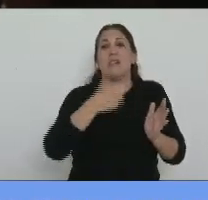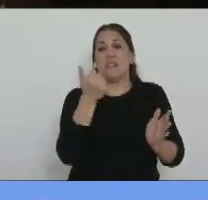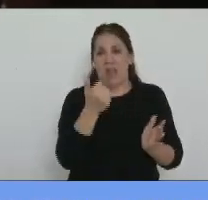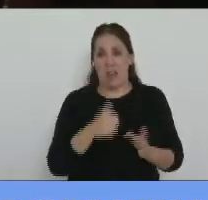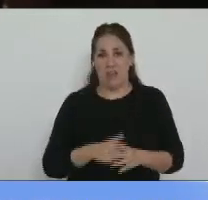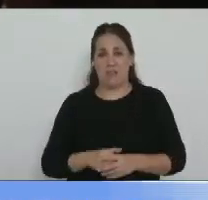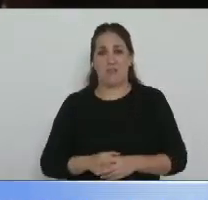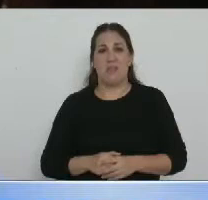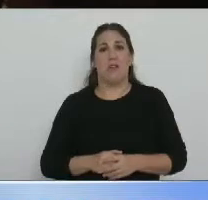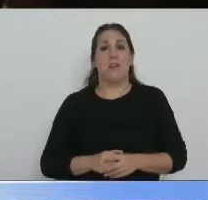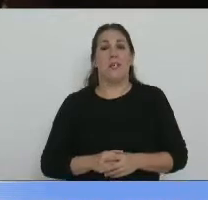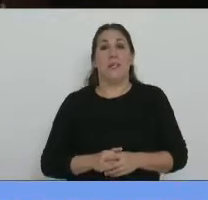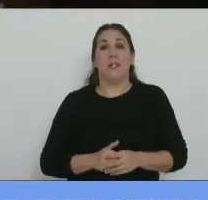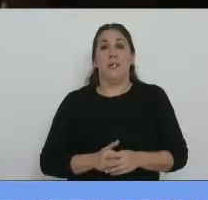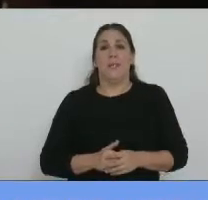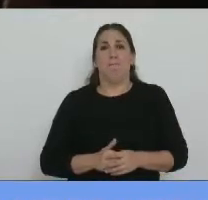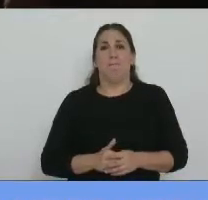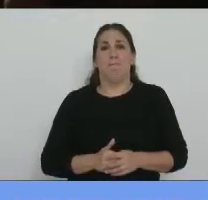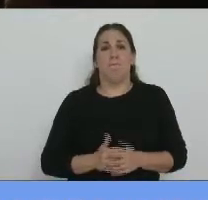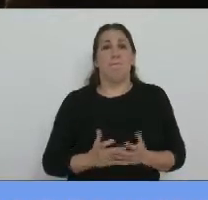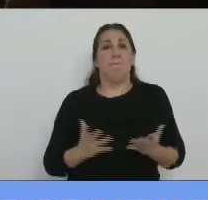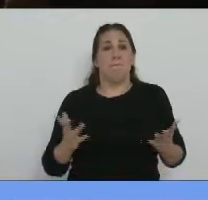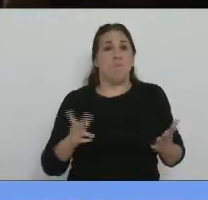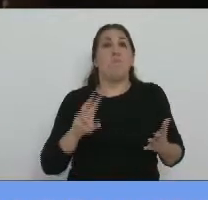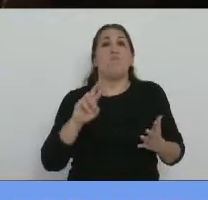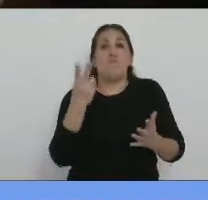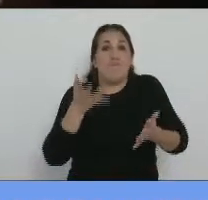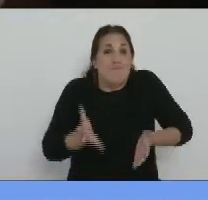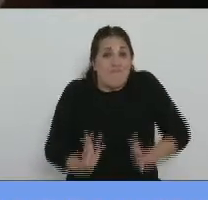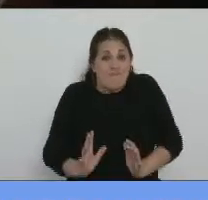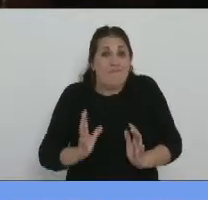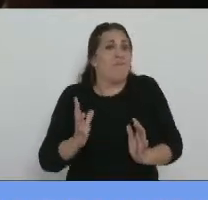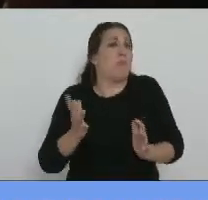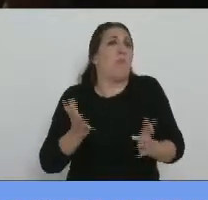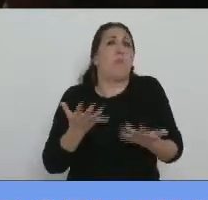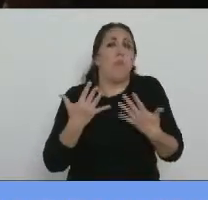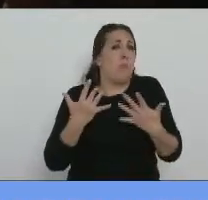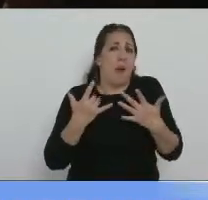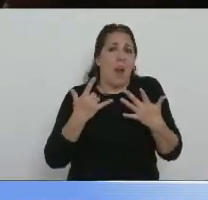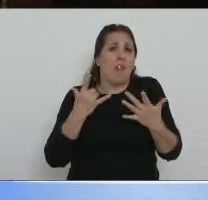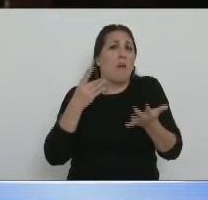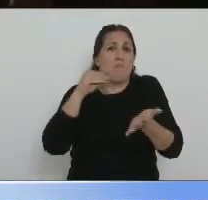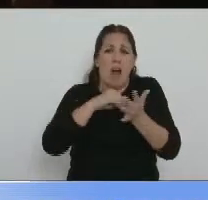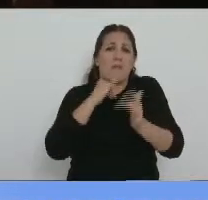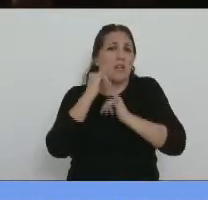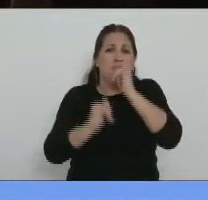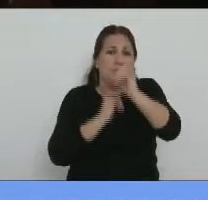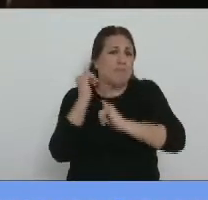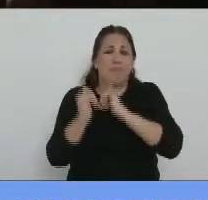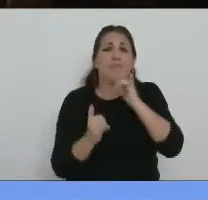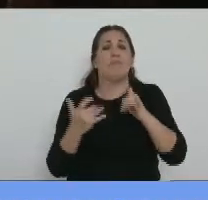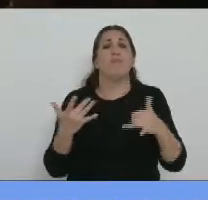ese es la razón de mortalidad materna exactamente igual podríamos seguir mostrando indicadores sin embargo